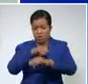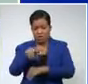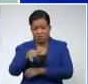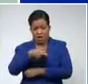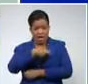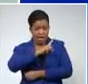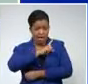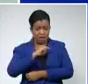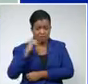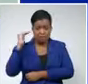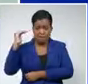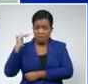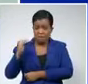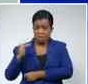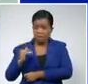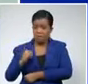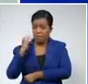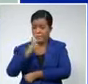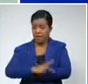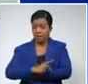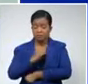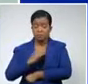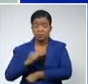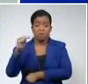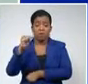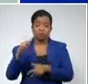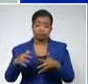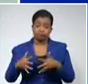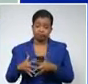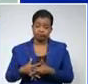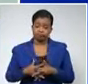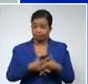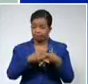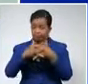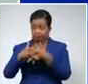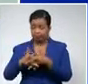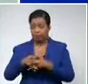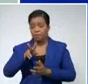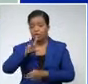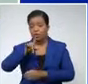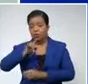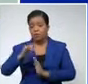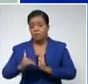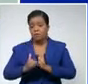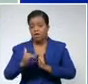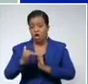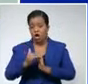orden, Estados Unidos con más de